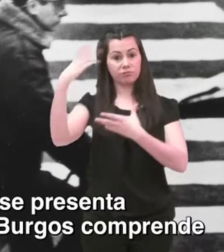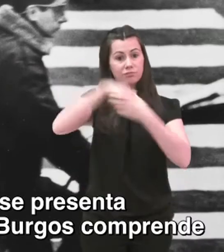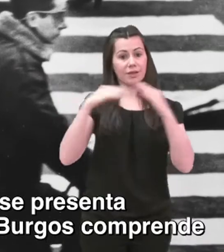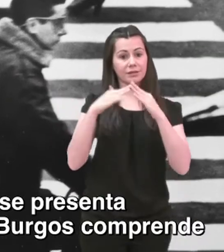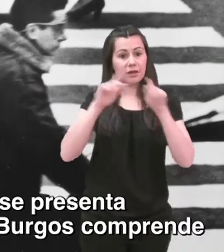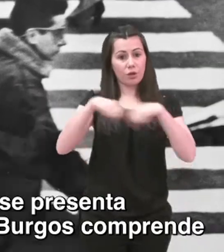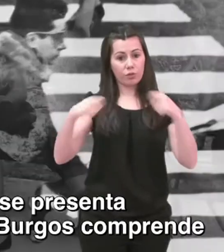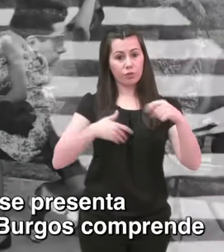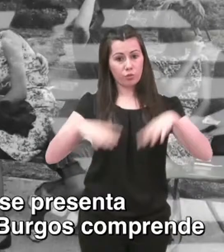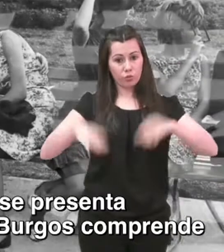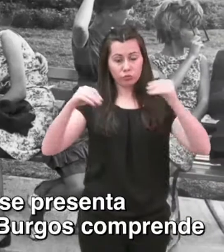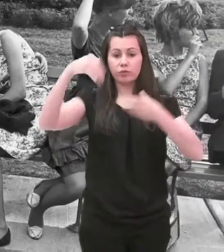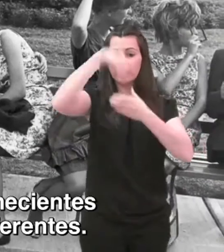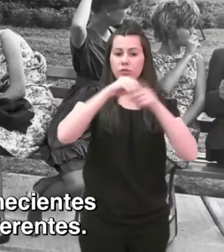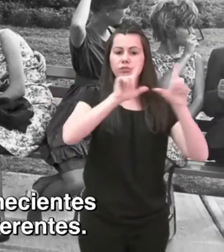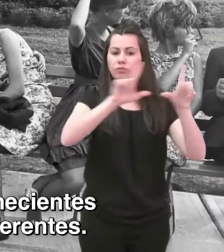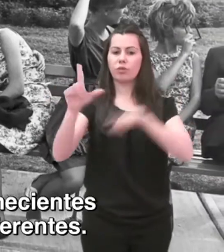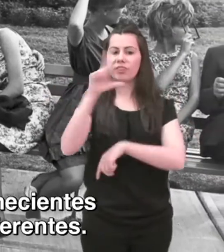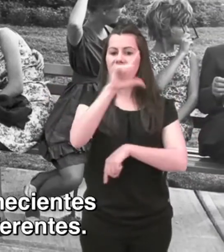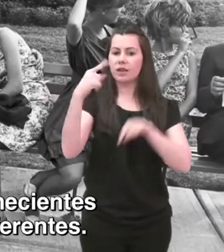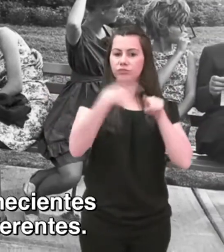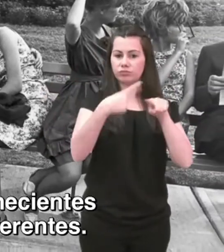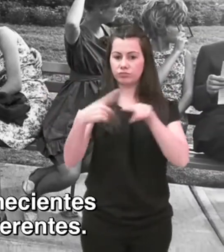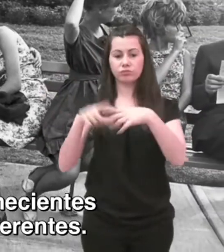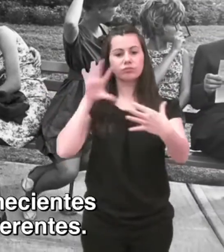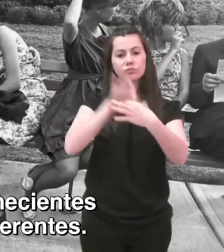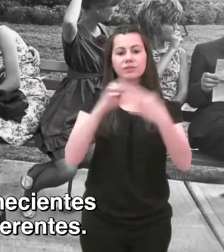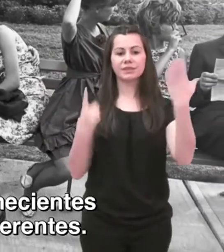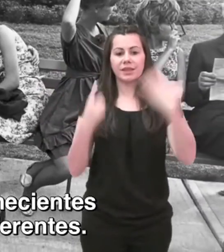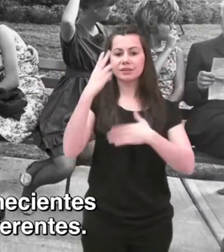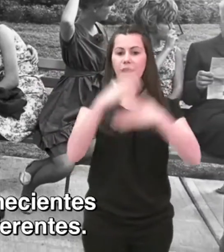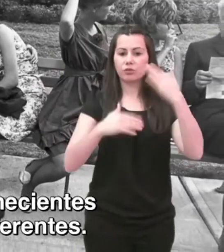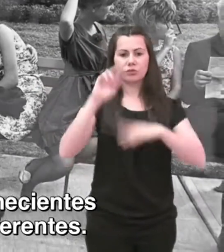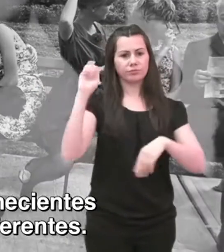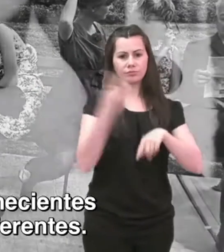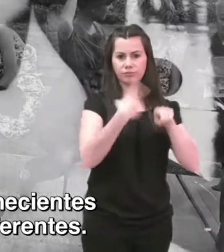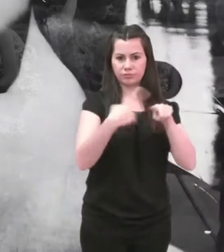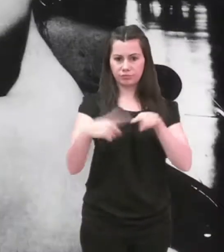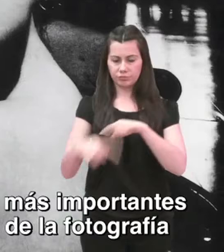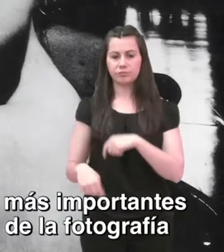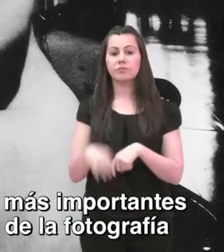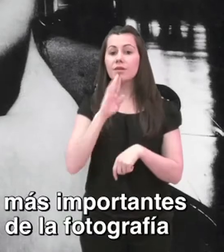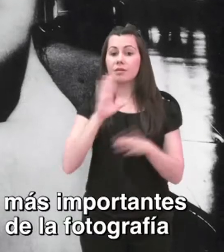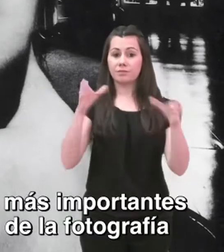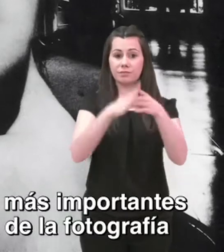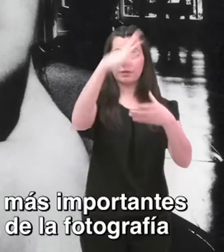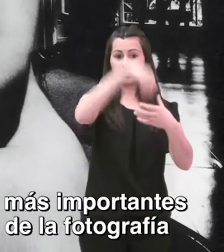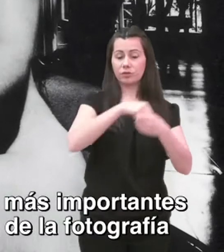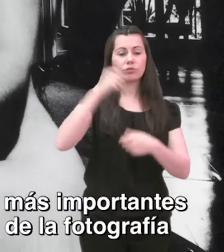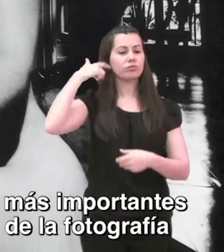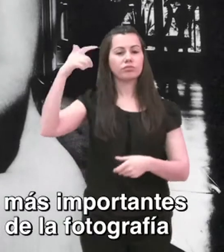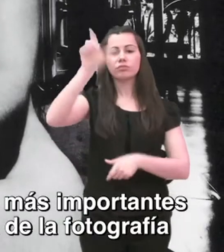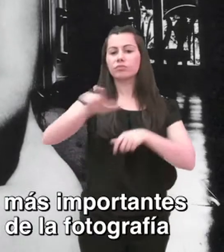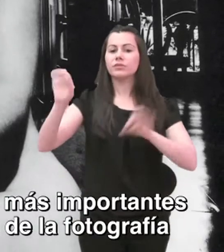de Burgos comprende 100 obras pertenecientes a 63 autores diferentes. Están representados los más